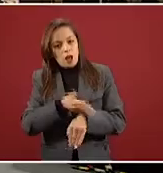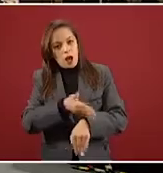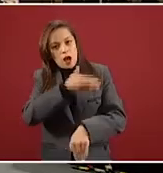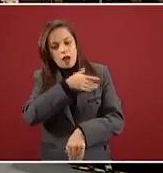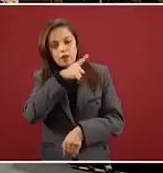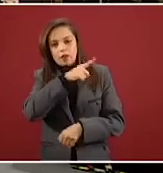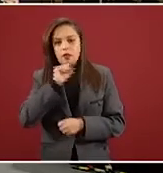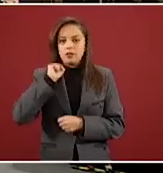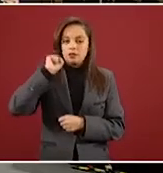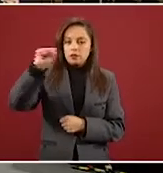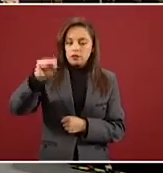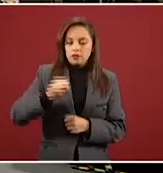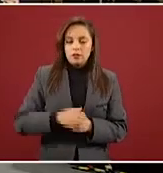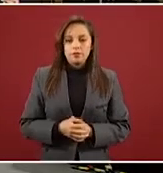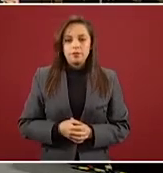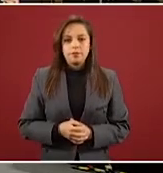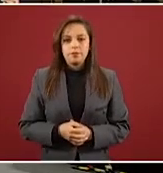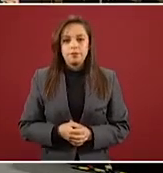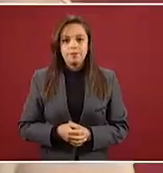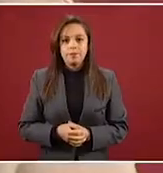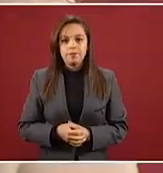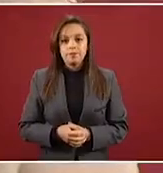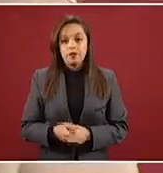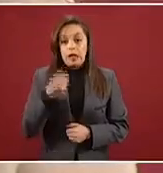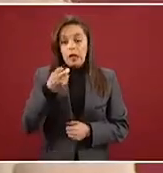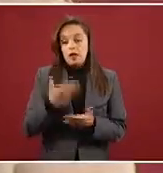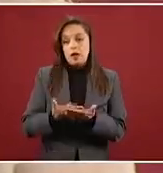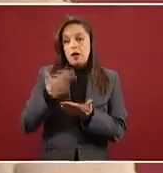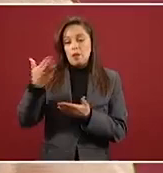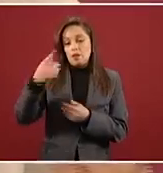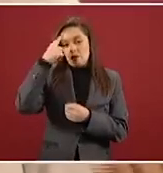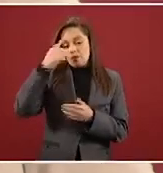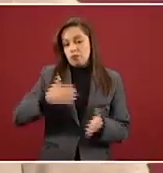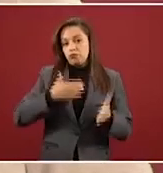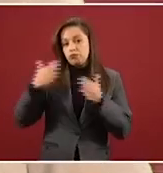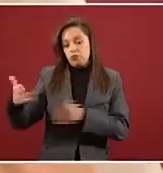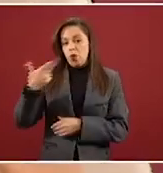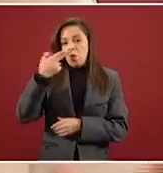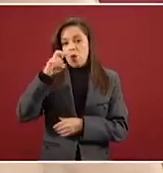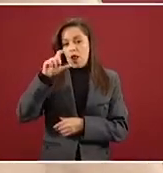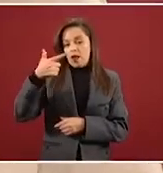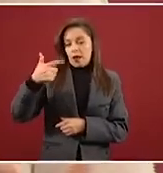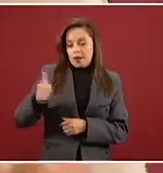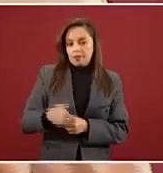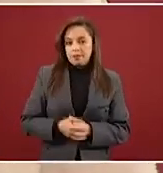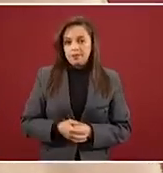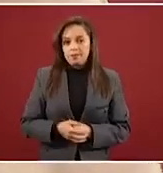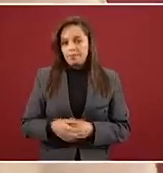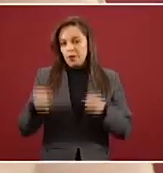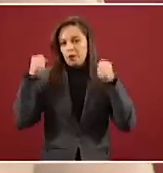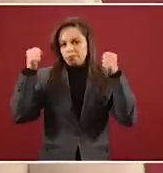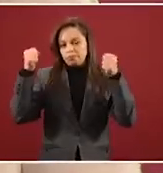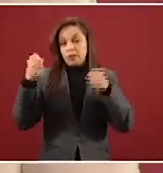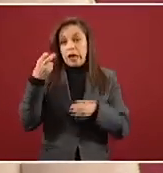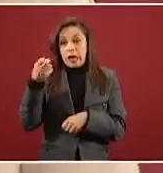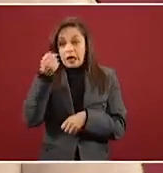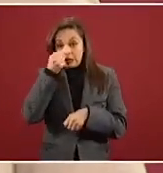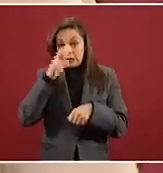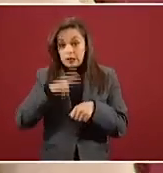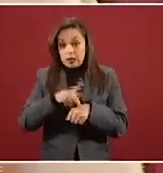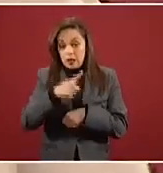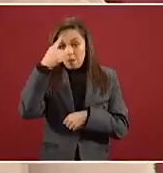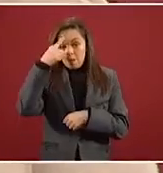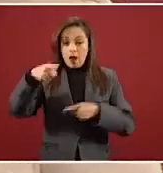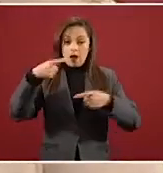que es el que presentó el emplazamiento a huelga, y es por eso que estamos teniendo desde la Secretaría estas mesas de negociación. ¿Por qué?